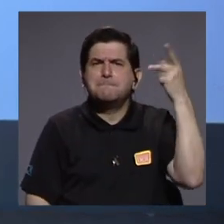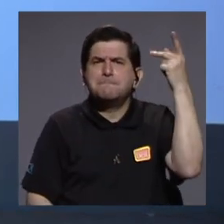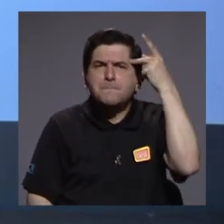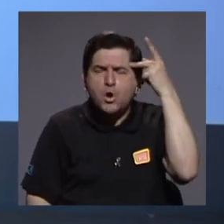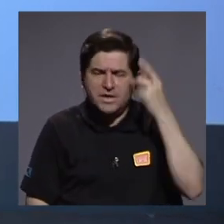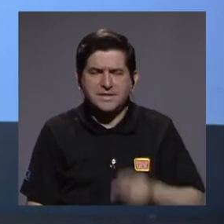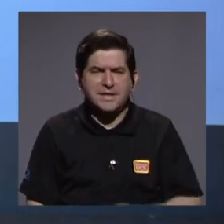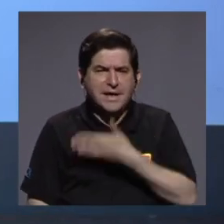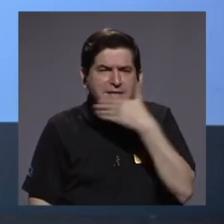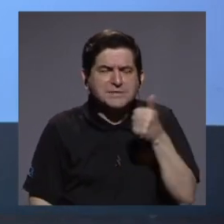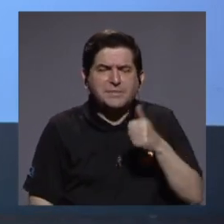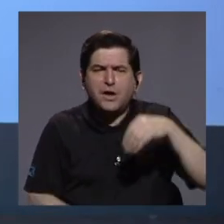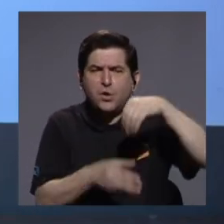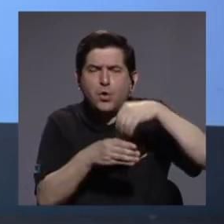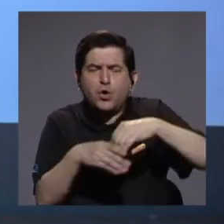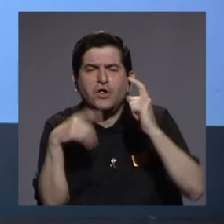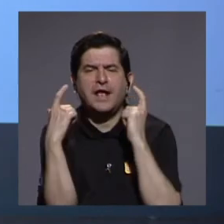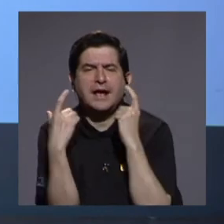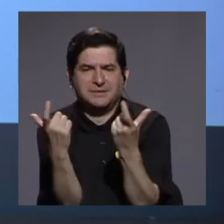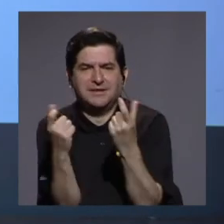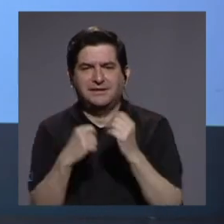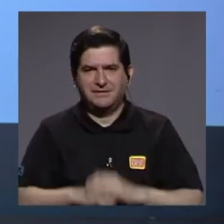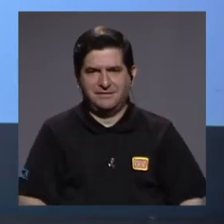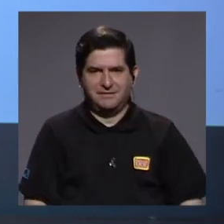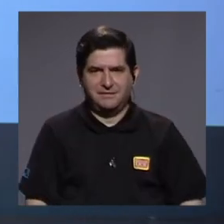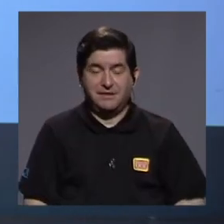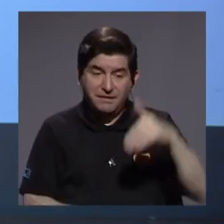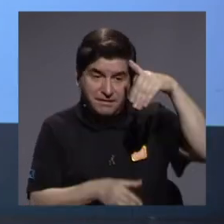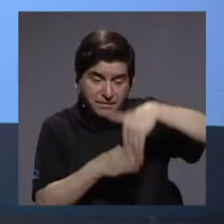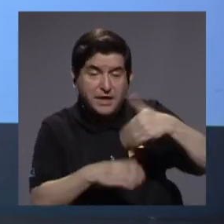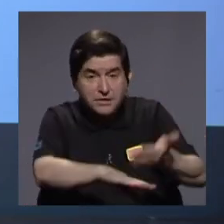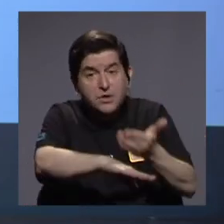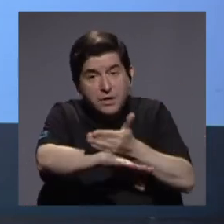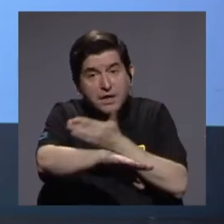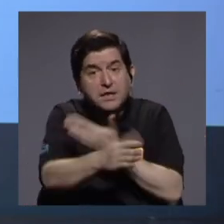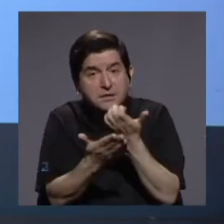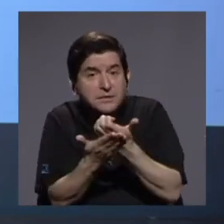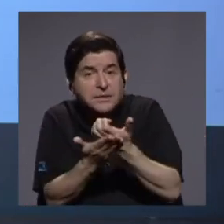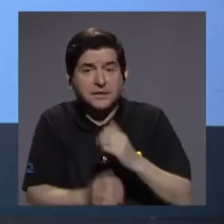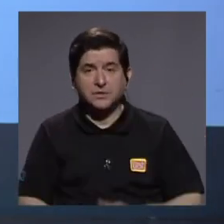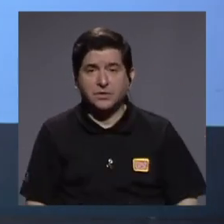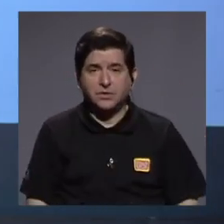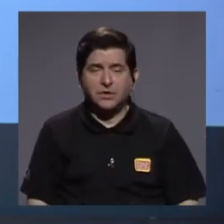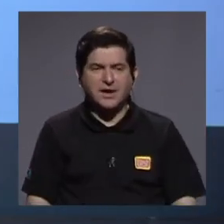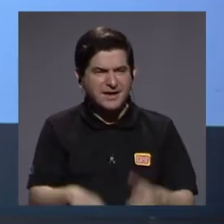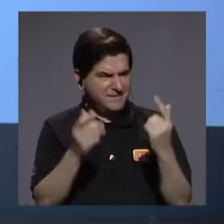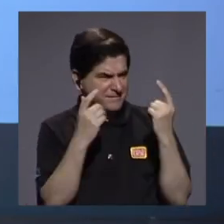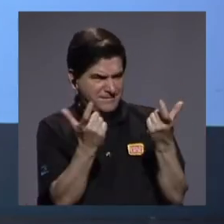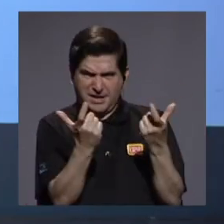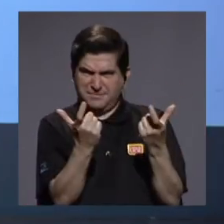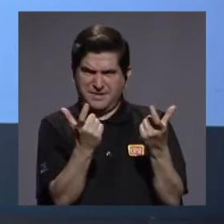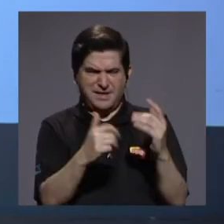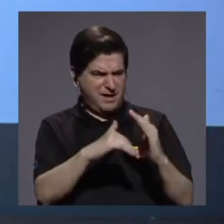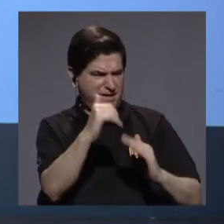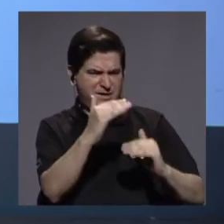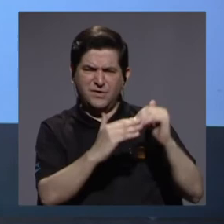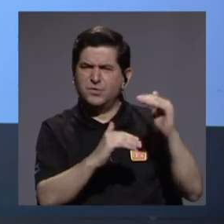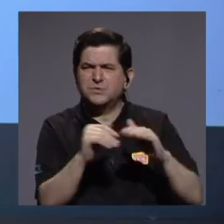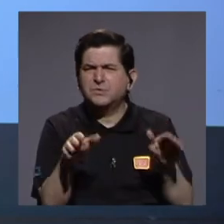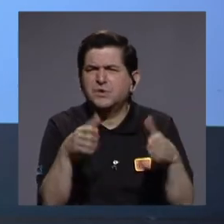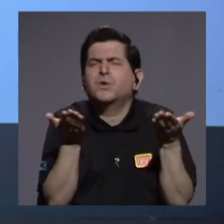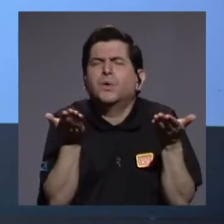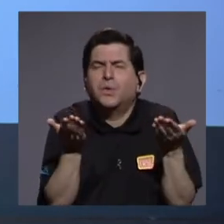para mejorar la contribución del capital al crecimiento el capital se construye